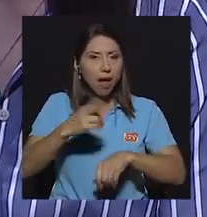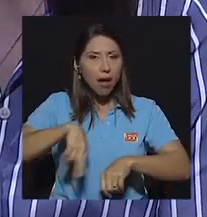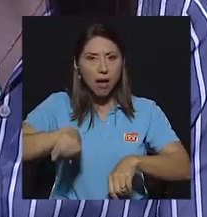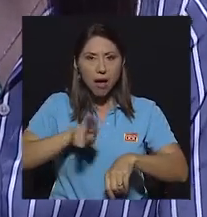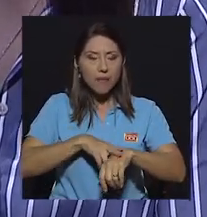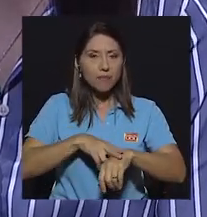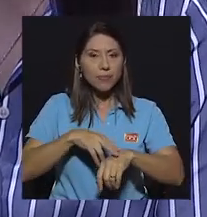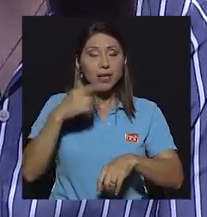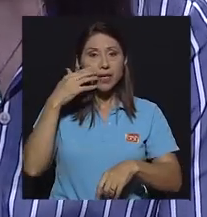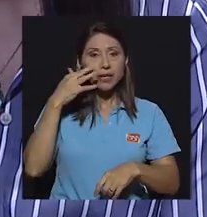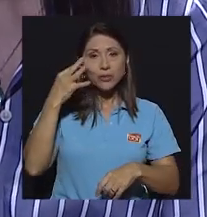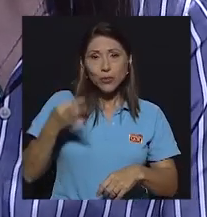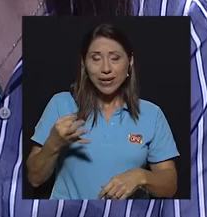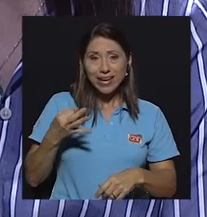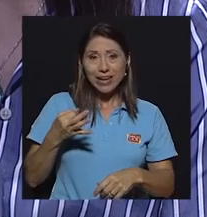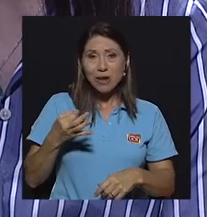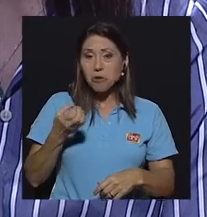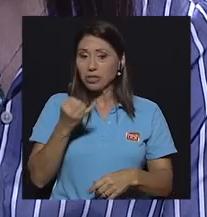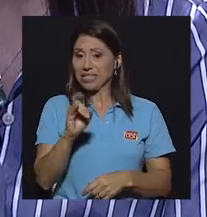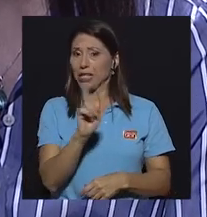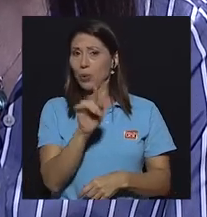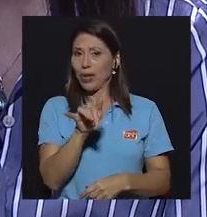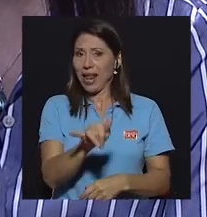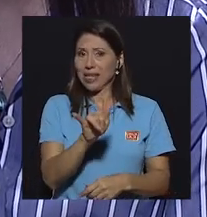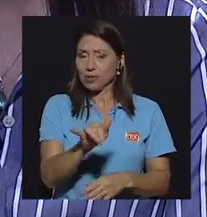tan casualmente, pero